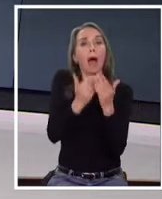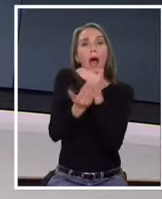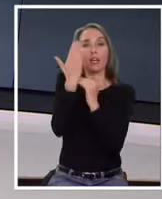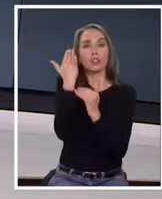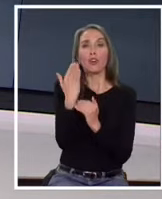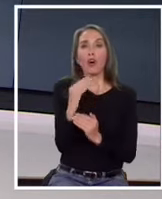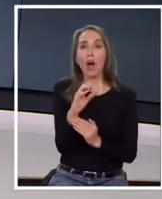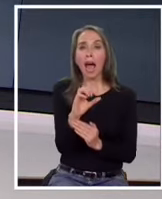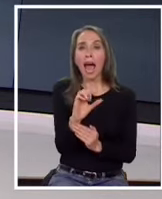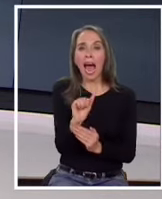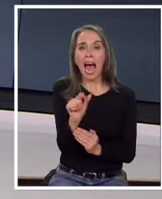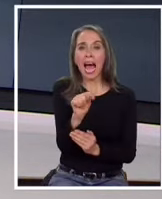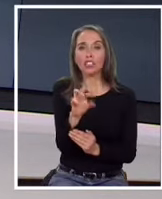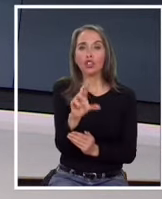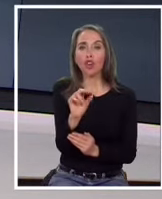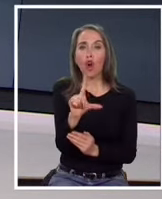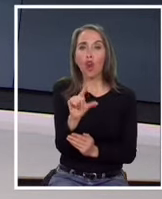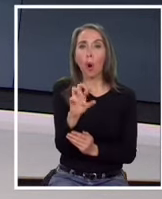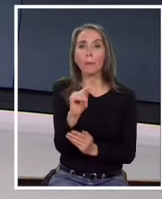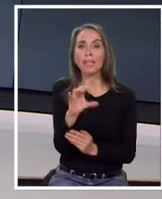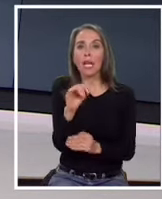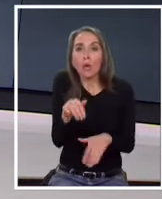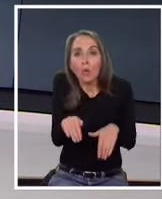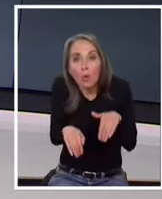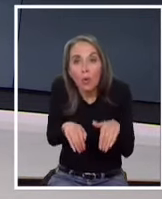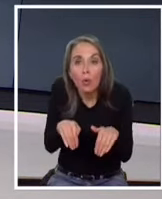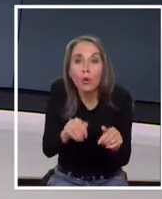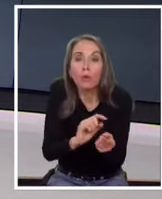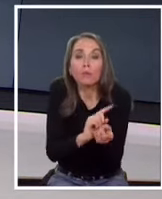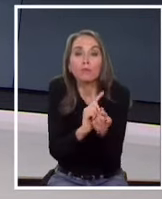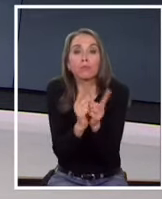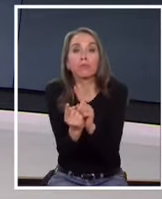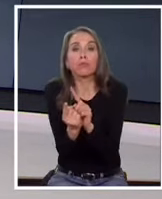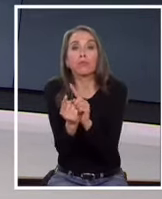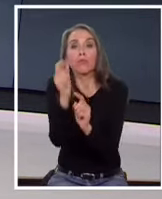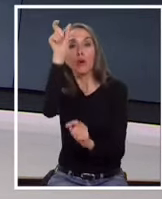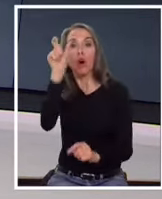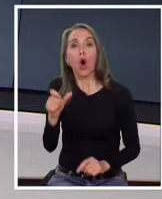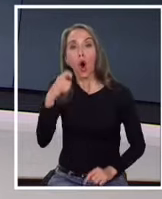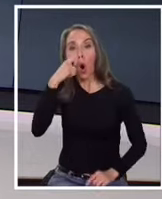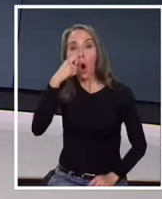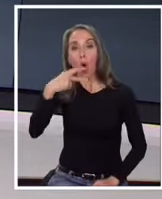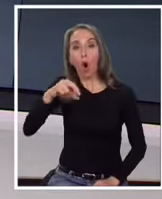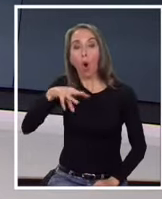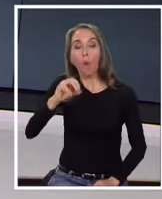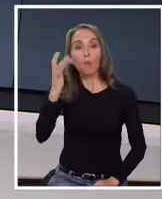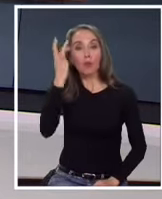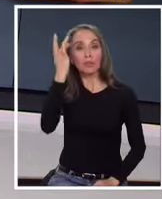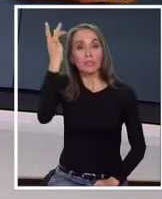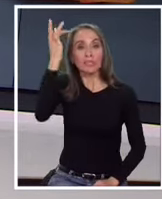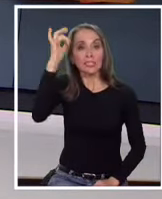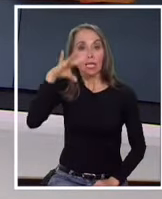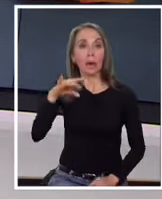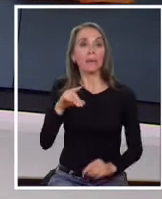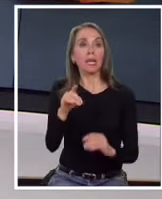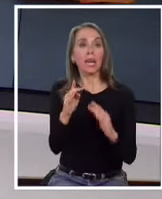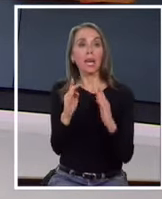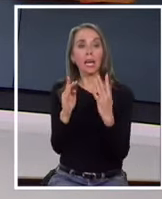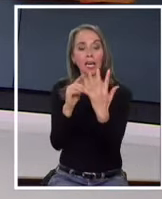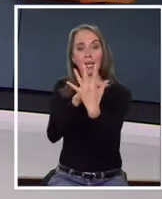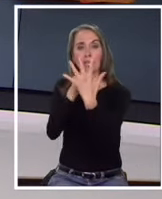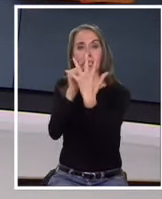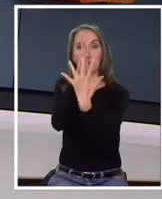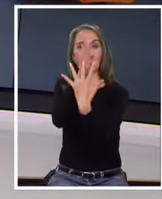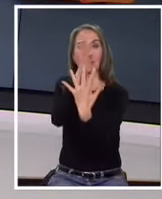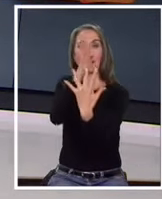4,5 millones de años, por supuesto, hasta avanzar al Homo sapiens. Bueno, y aquí en medio deberíamos agregar el Necher